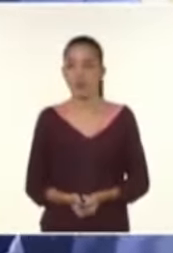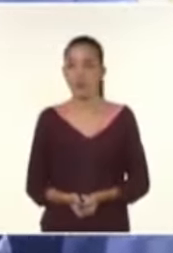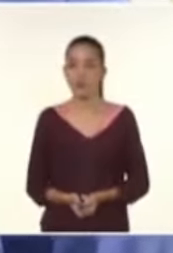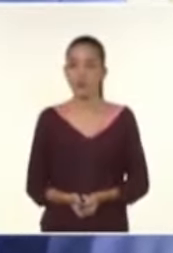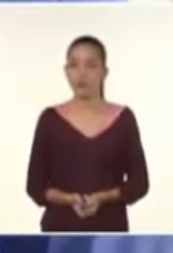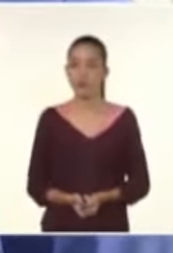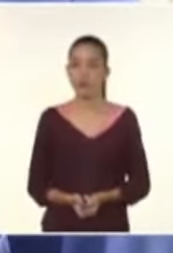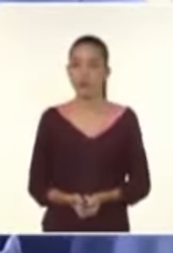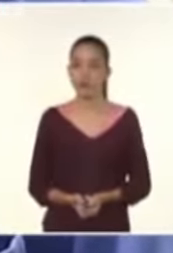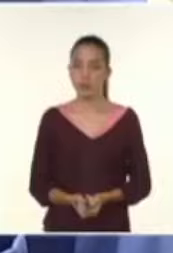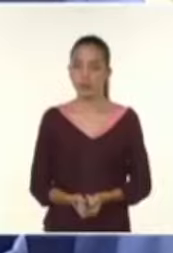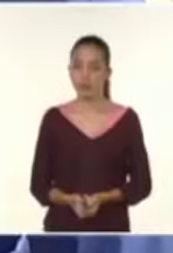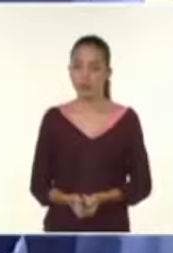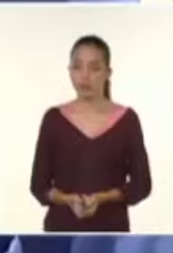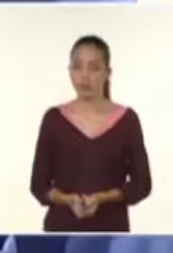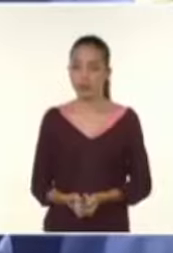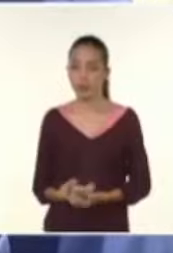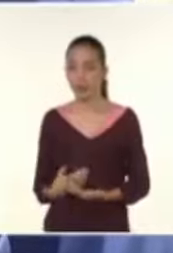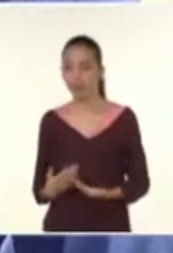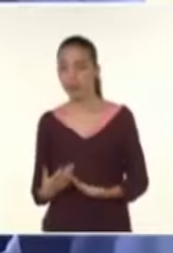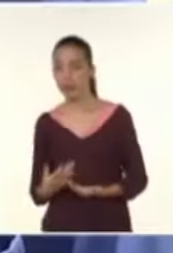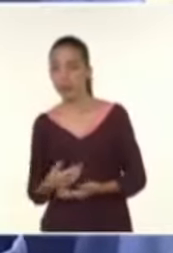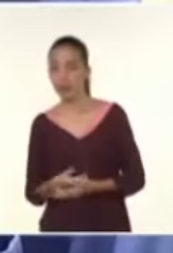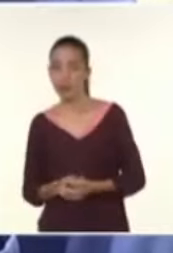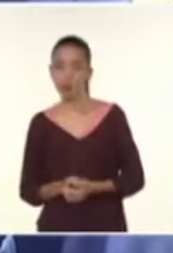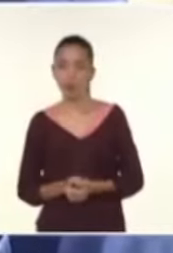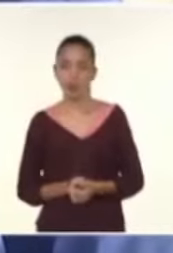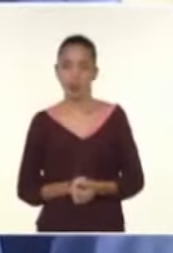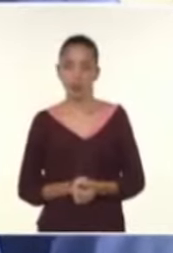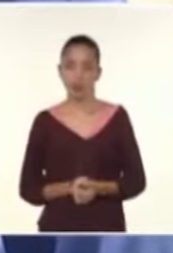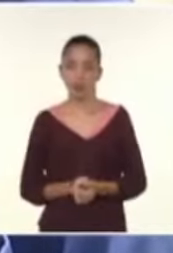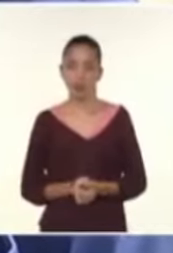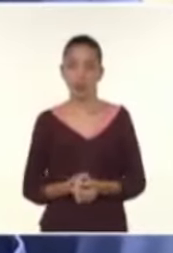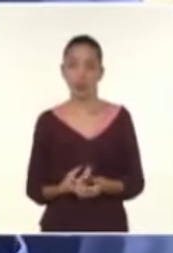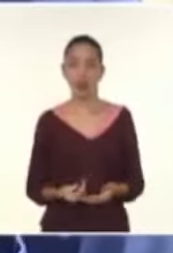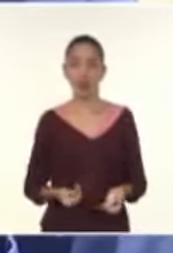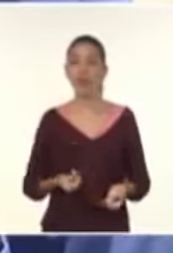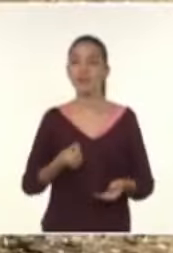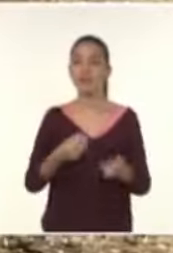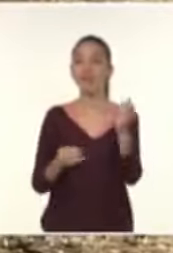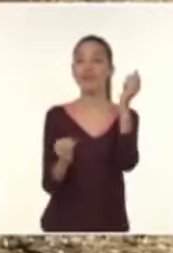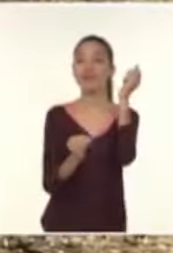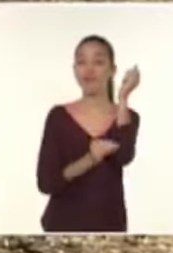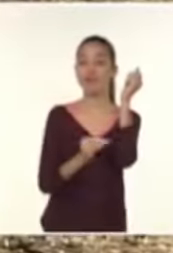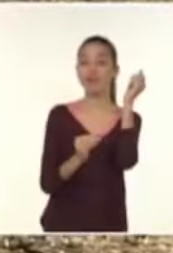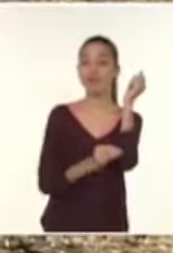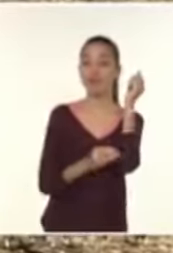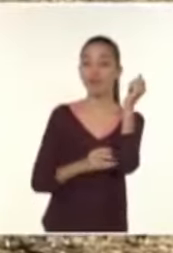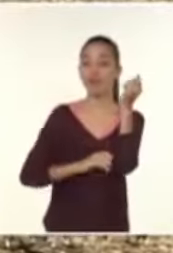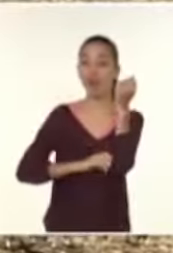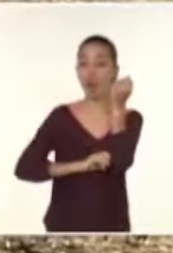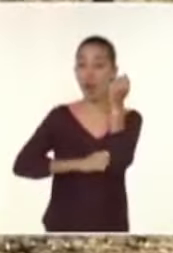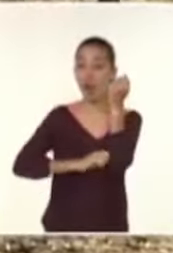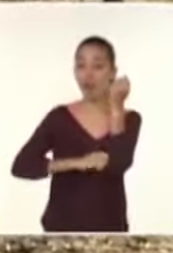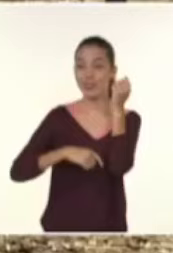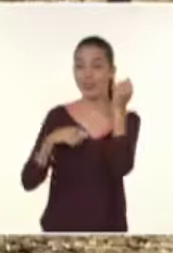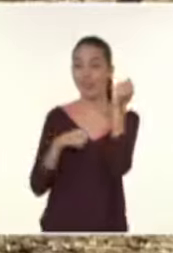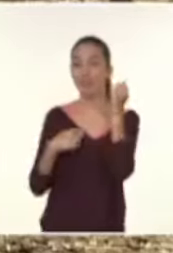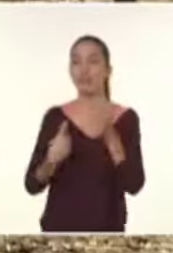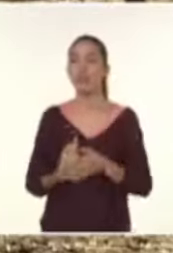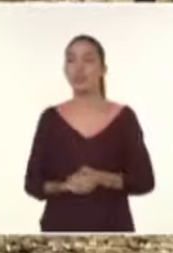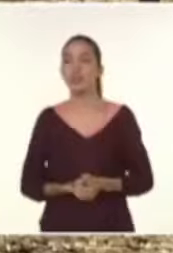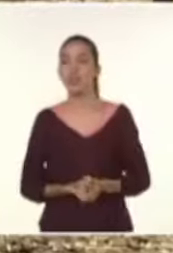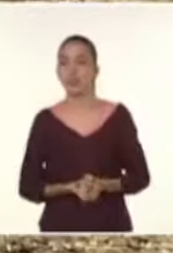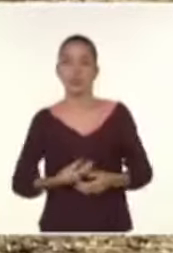y suplementando con pienso, ya que estamos encadenados con el cárnico Santi Espíritu. Alientan resultados del día a día,